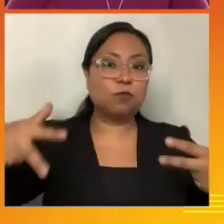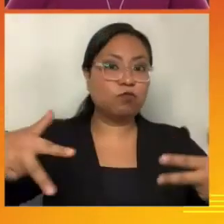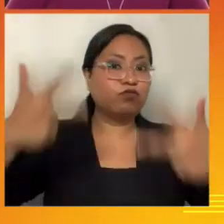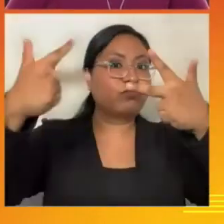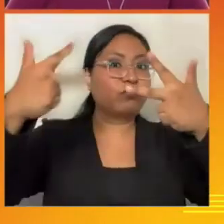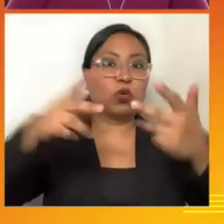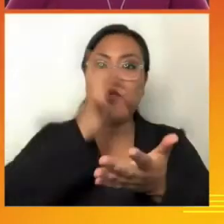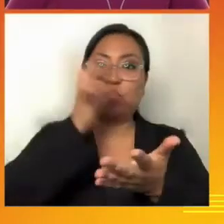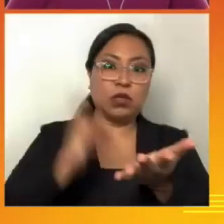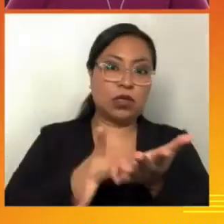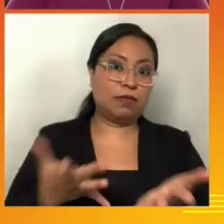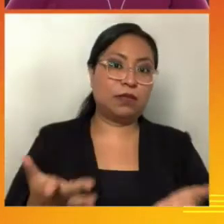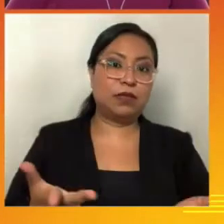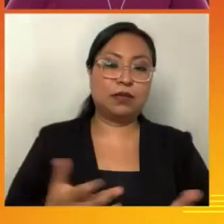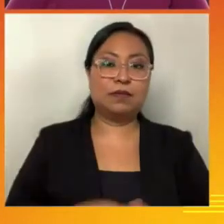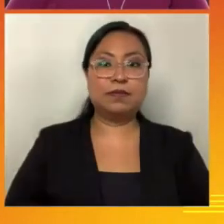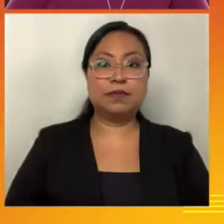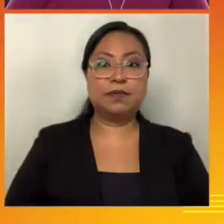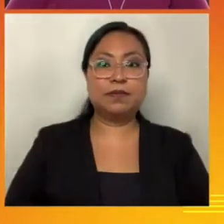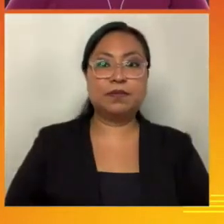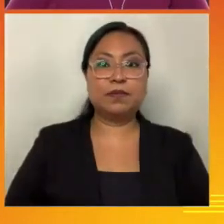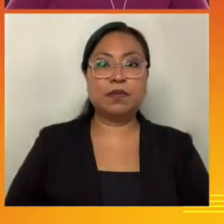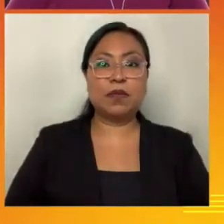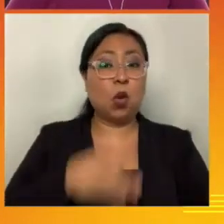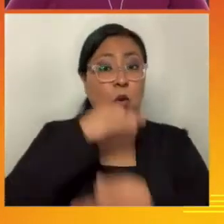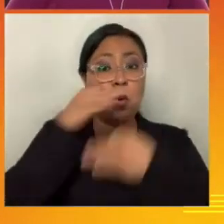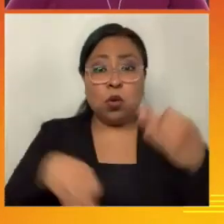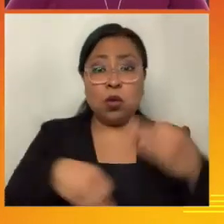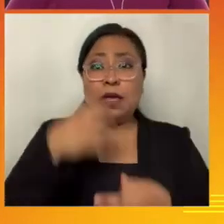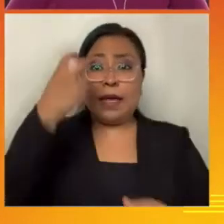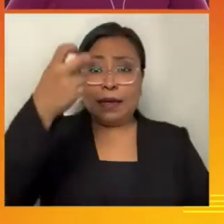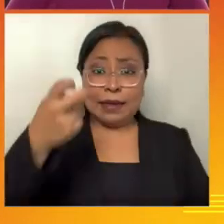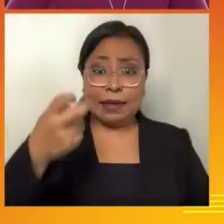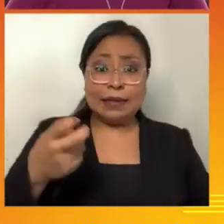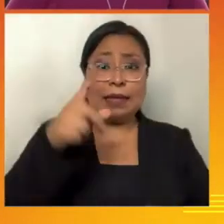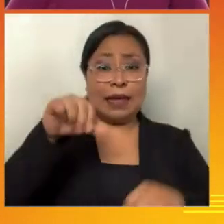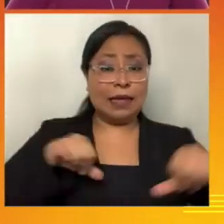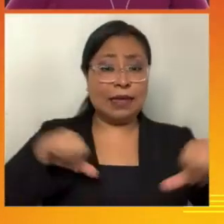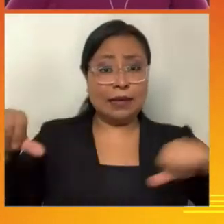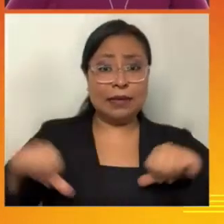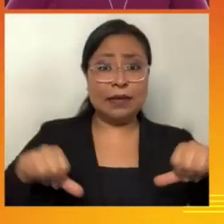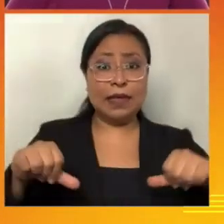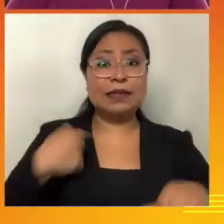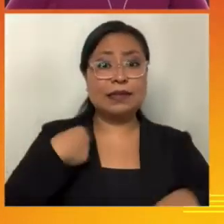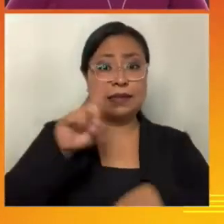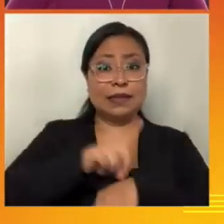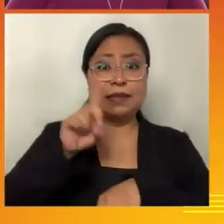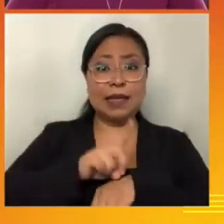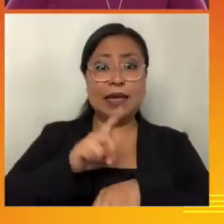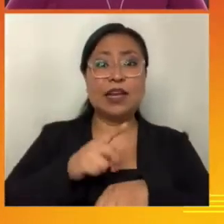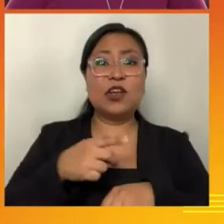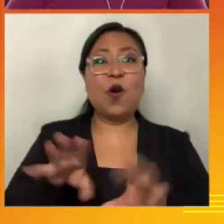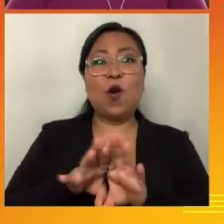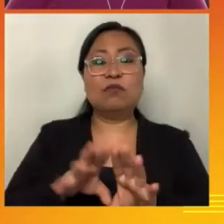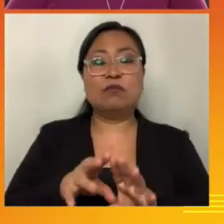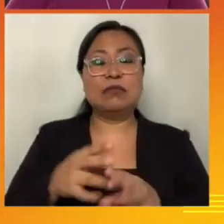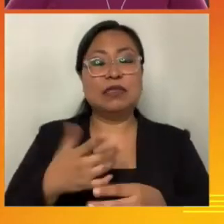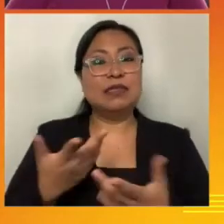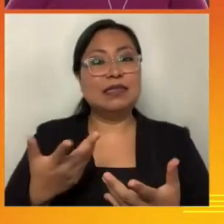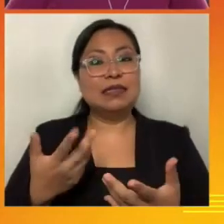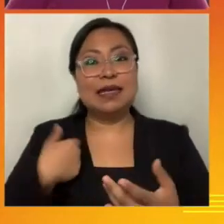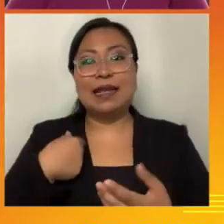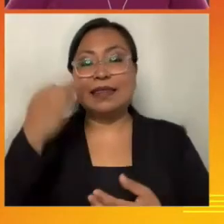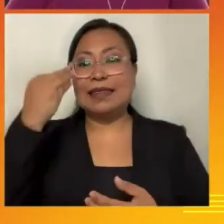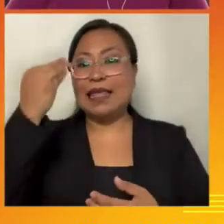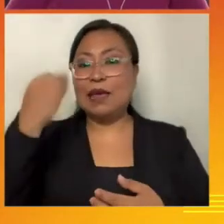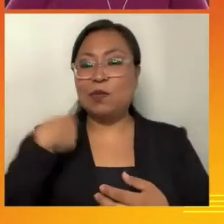actividades que son las que en el día a día y cotidianamente nos exprimen la mayoría de nuestro